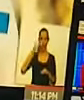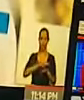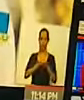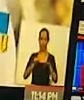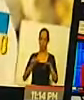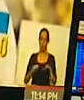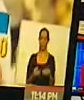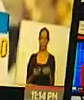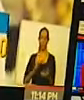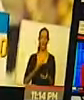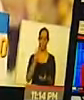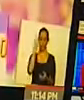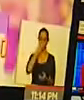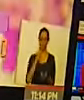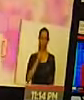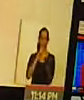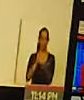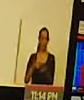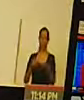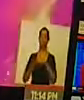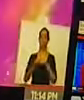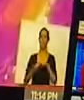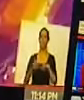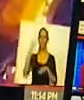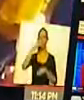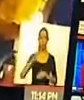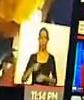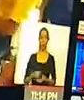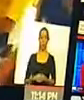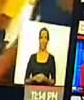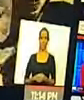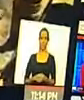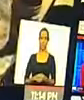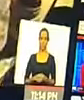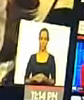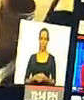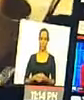dando la cara a su municipio y a su pueblo.